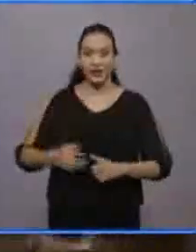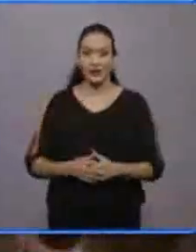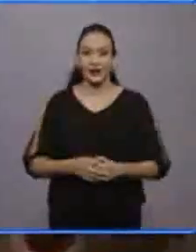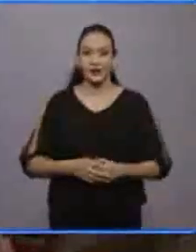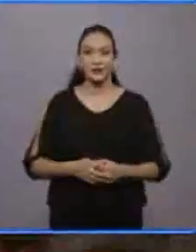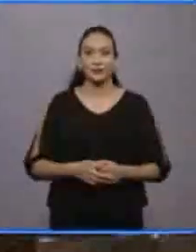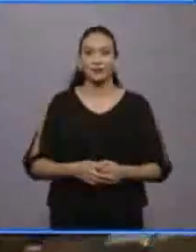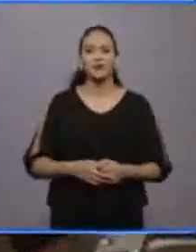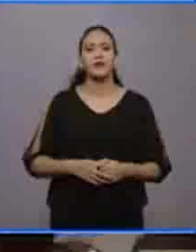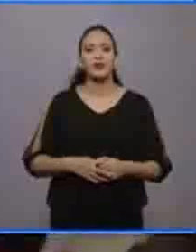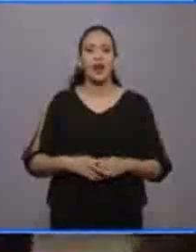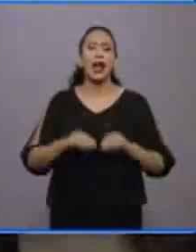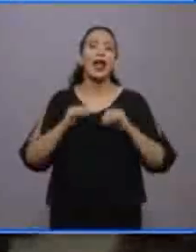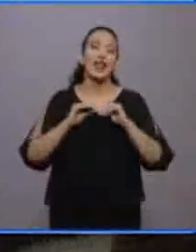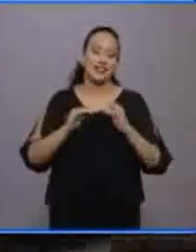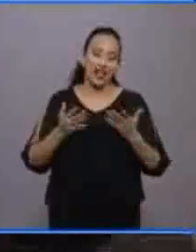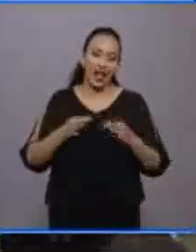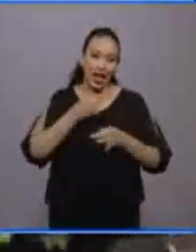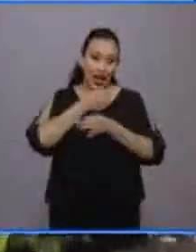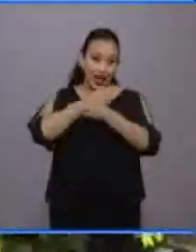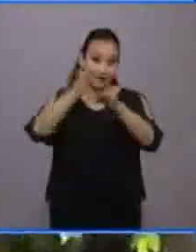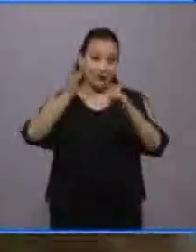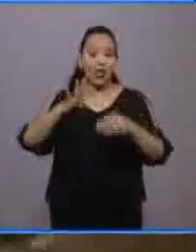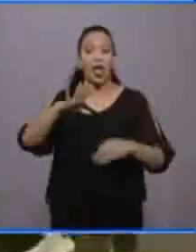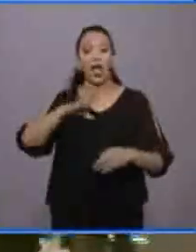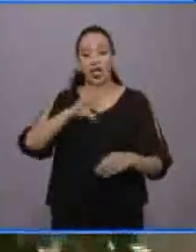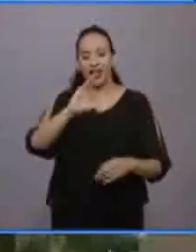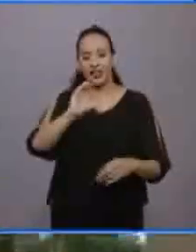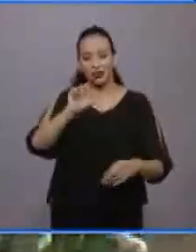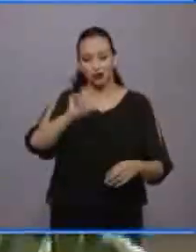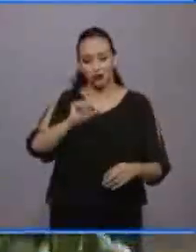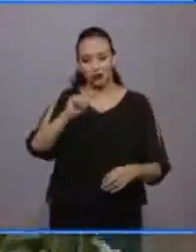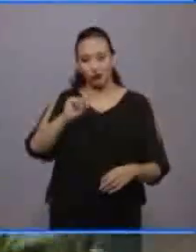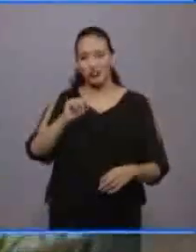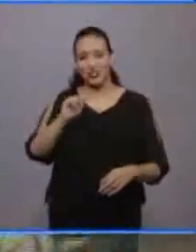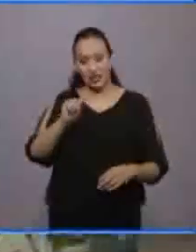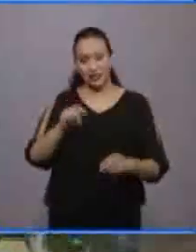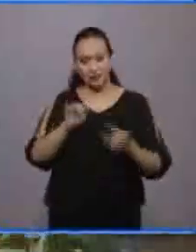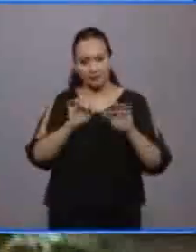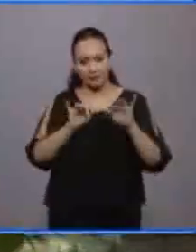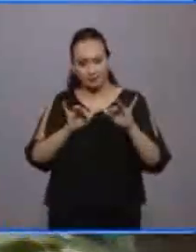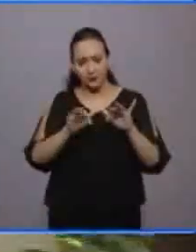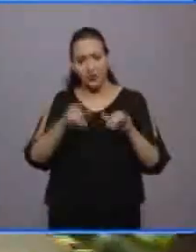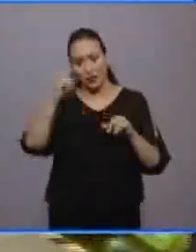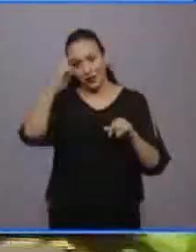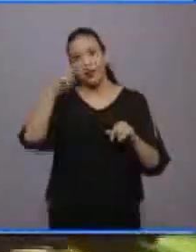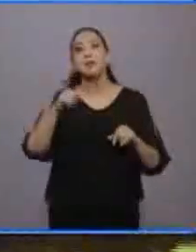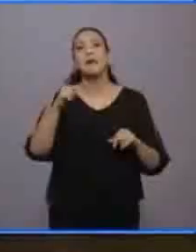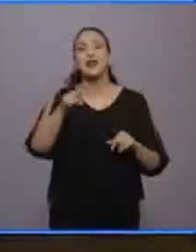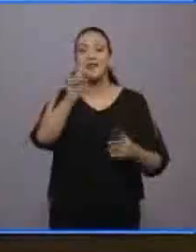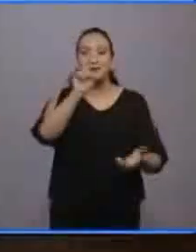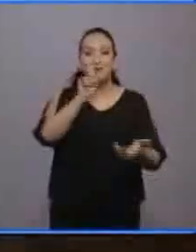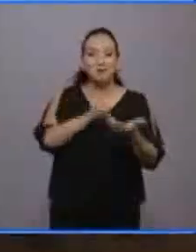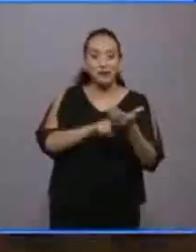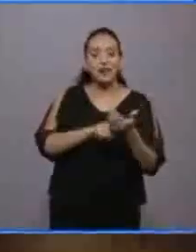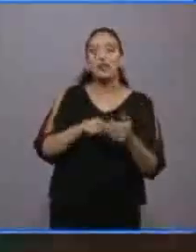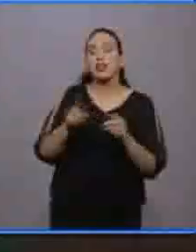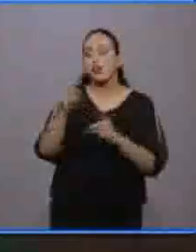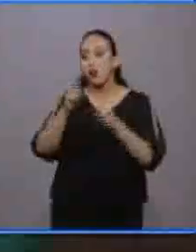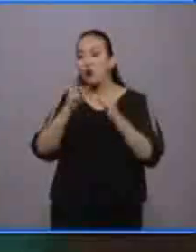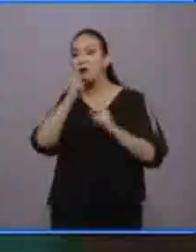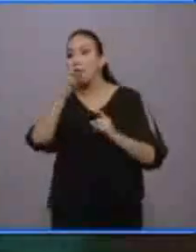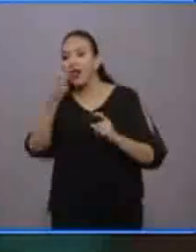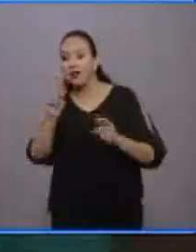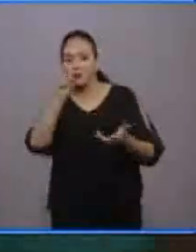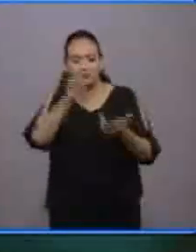el lanzamiento del chatbot Alfonsina, que tiene el objetivo de interpretar el lenguaje jurídico de la materia electoral y comunicarlo